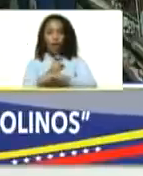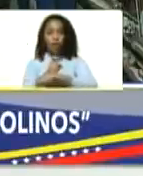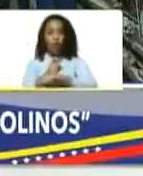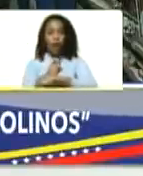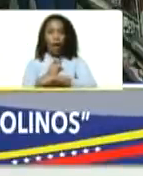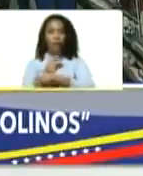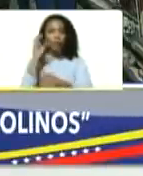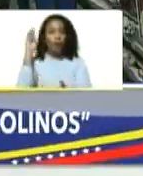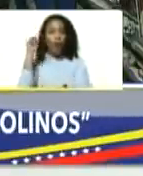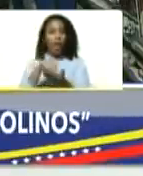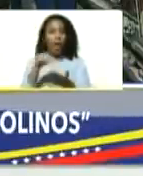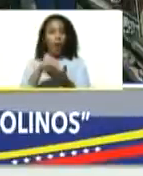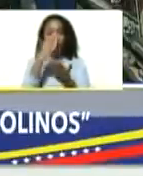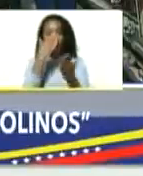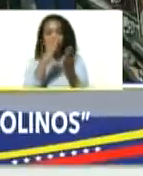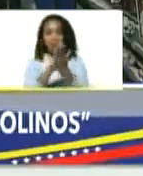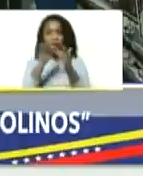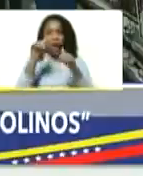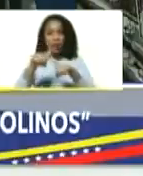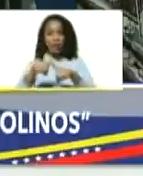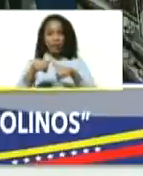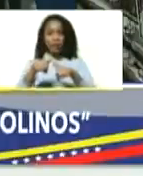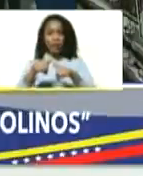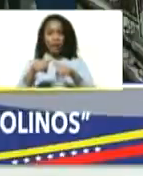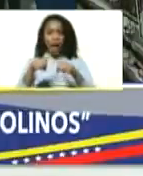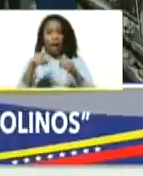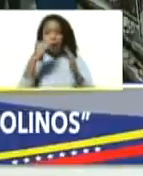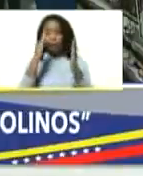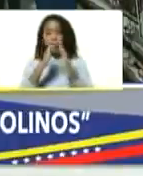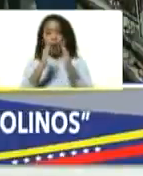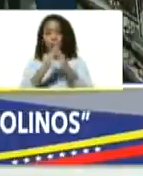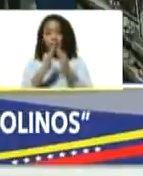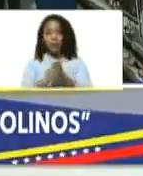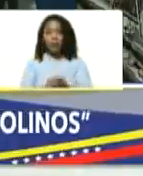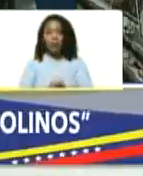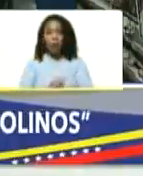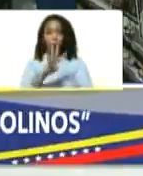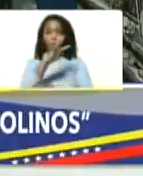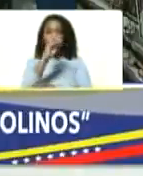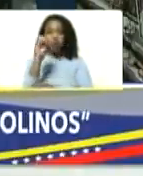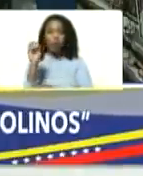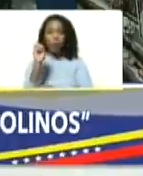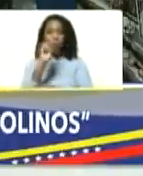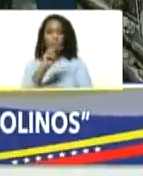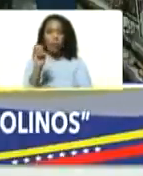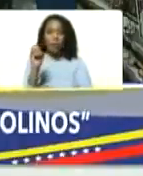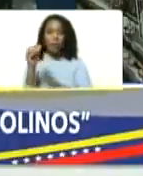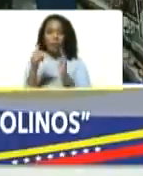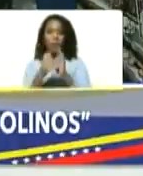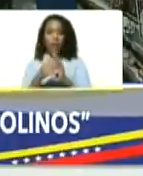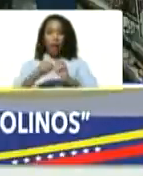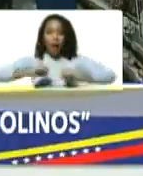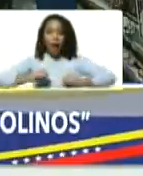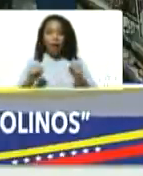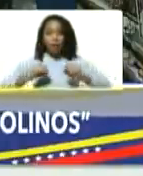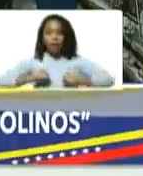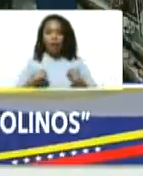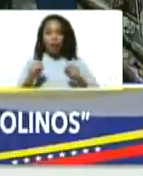al frente de esta granja avícola 420 mil gallinas